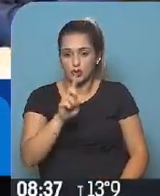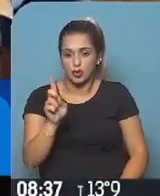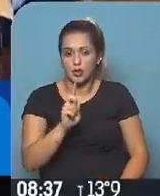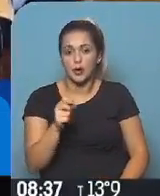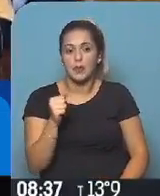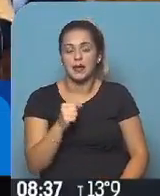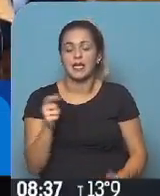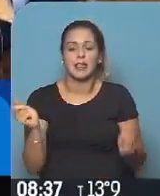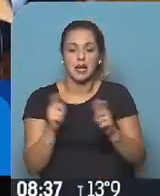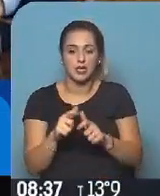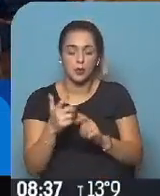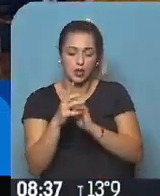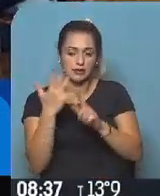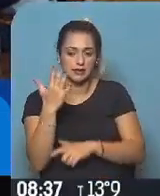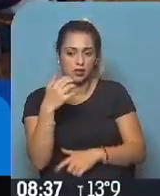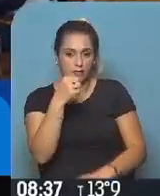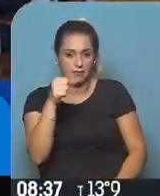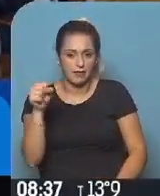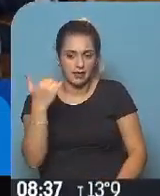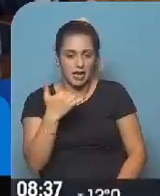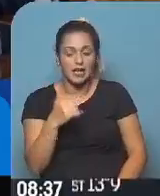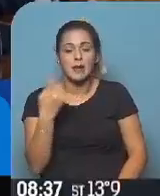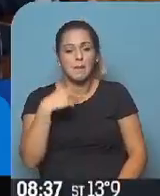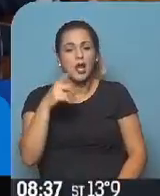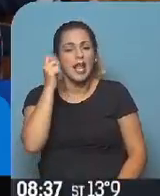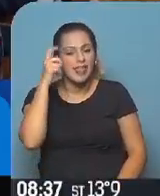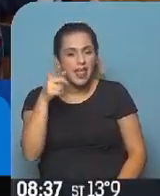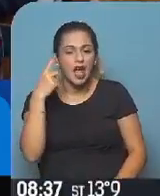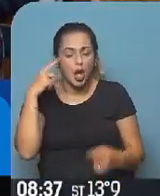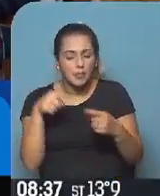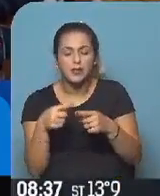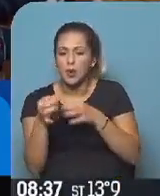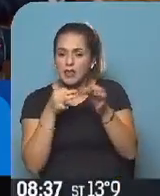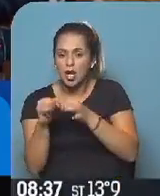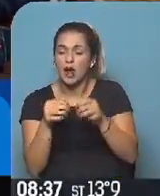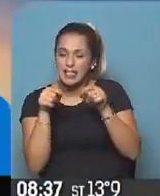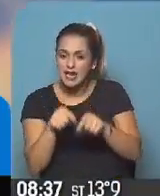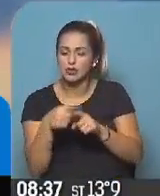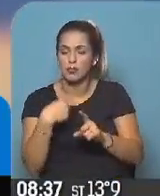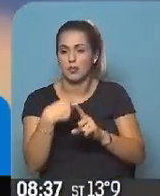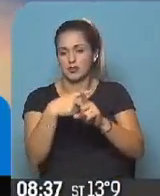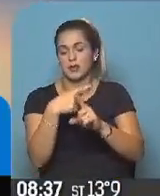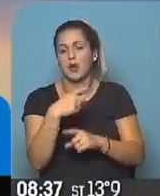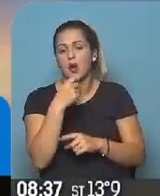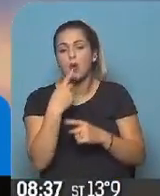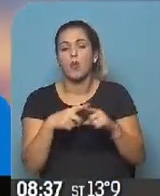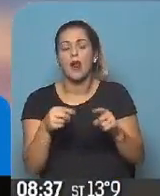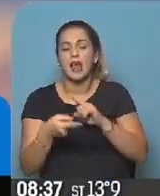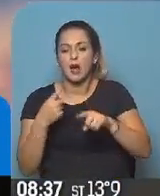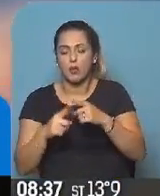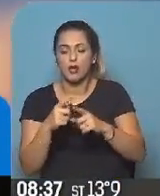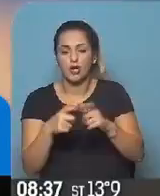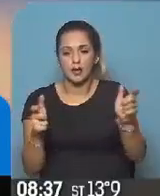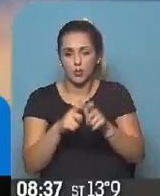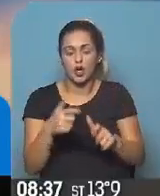convite pero la idea es dialogar y eso realmente es muy positivo el acuerdo que se logre entre la reunión